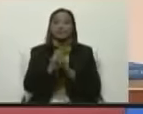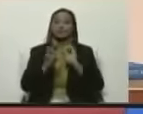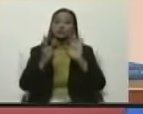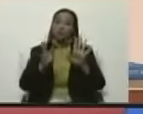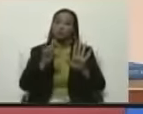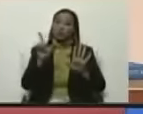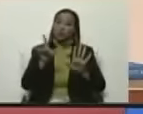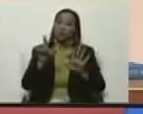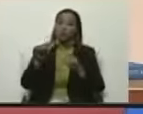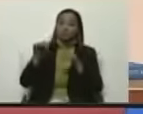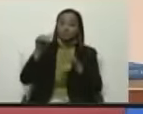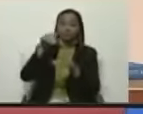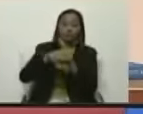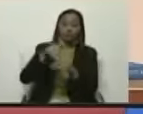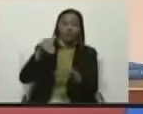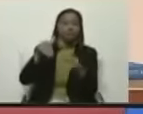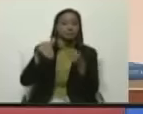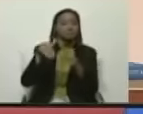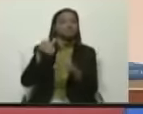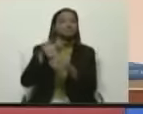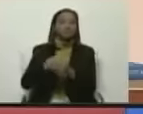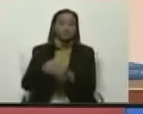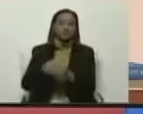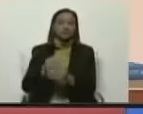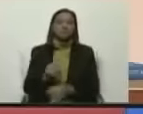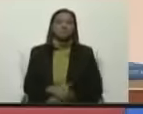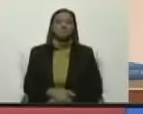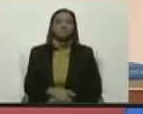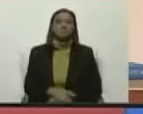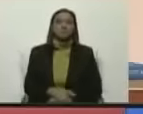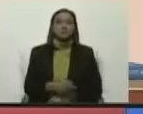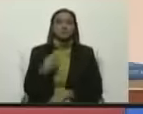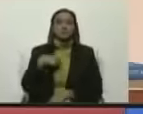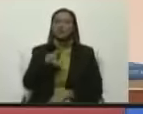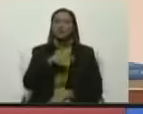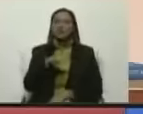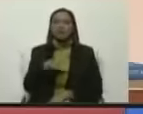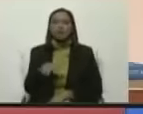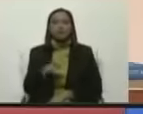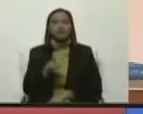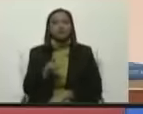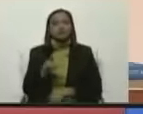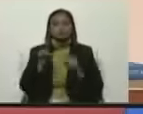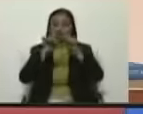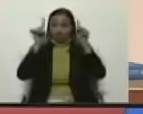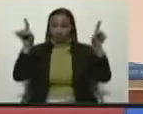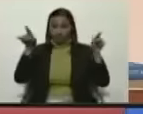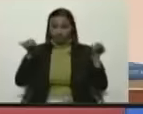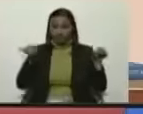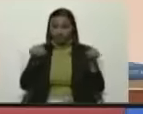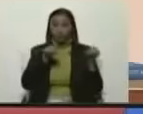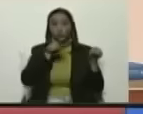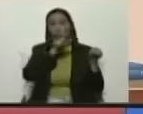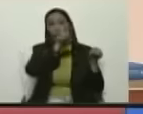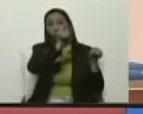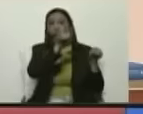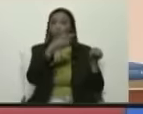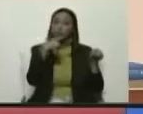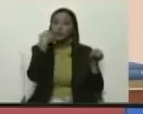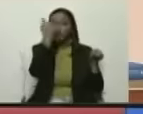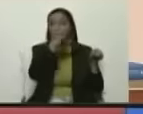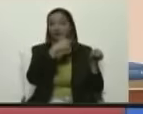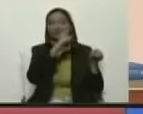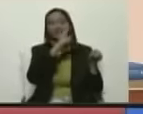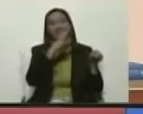votando. En este caso, nosotros arriba y a la izquierda en la sonrisa de